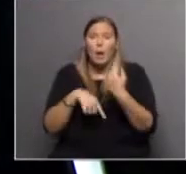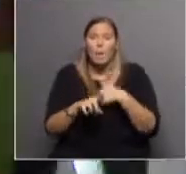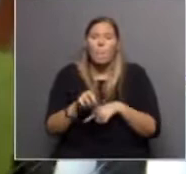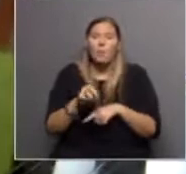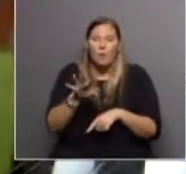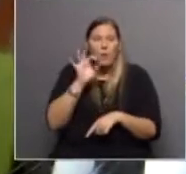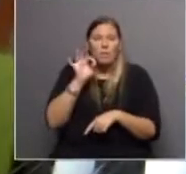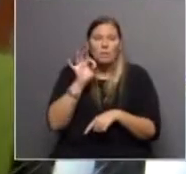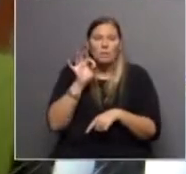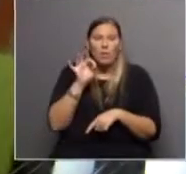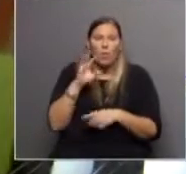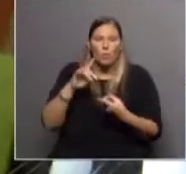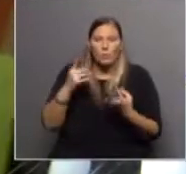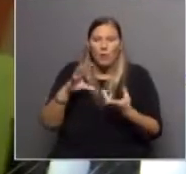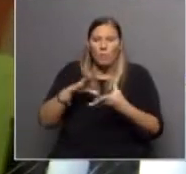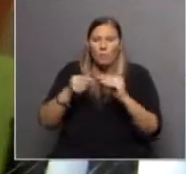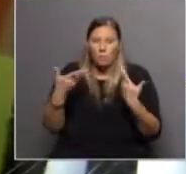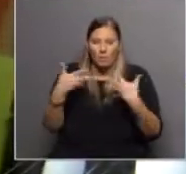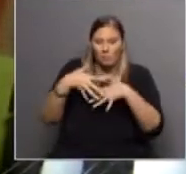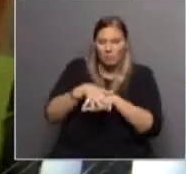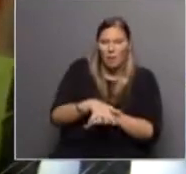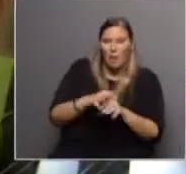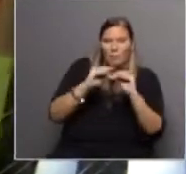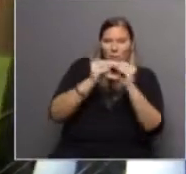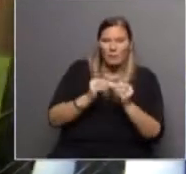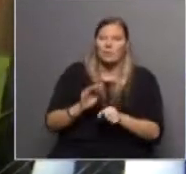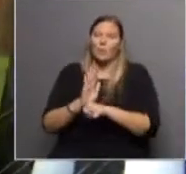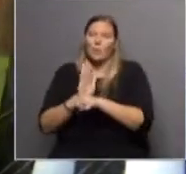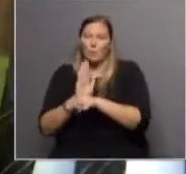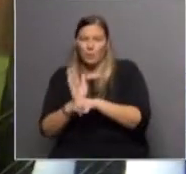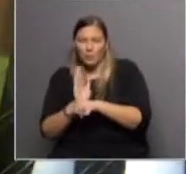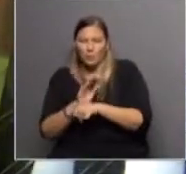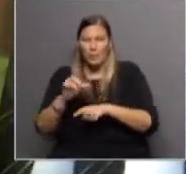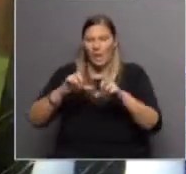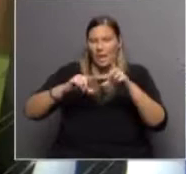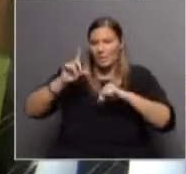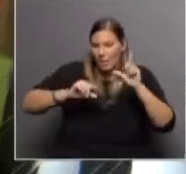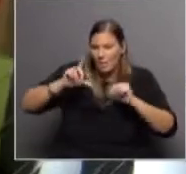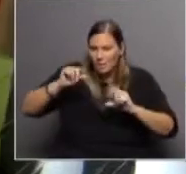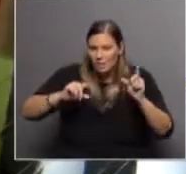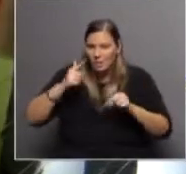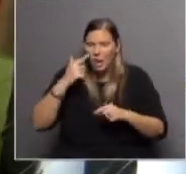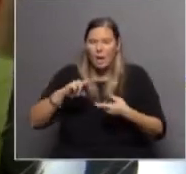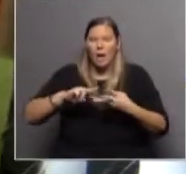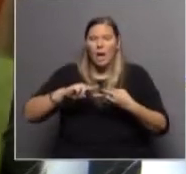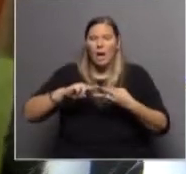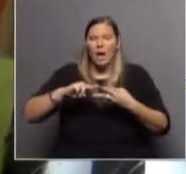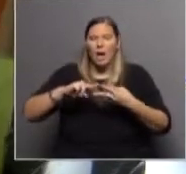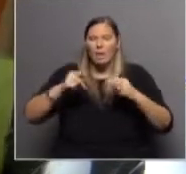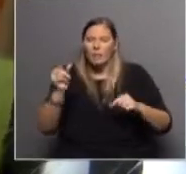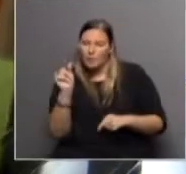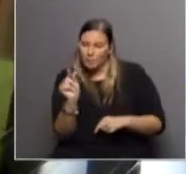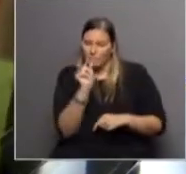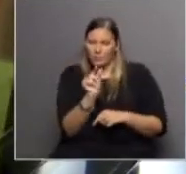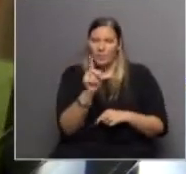una curiosa intersección entre matemática y biología, matemáticas estadísticas aplicadas a la genética, a la evolución.